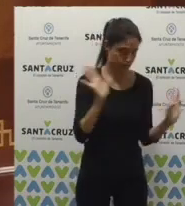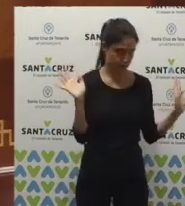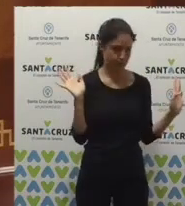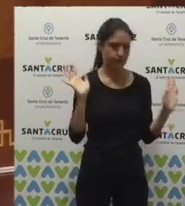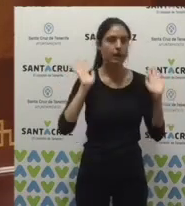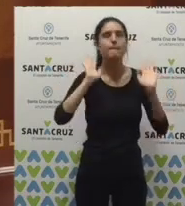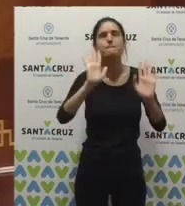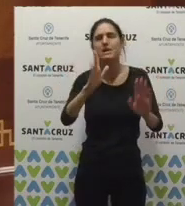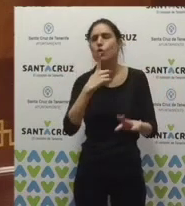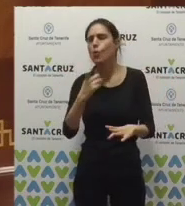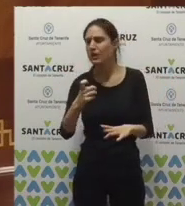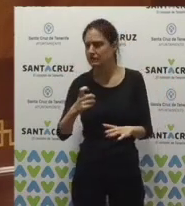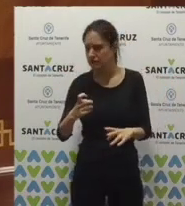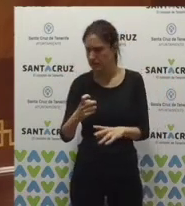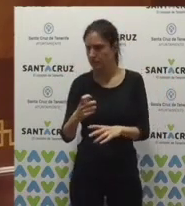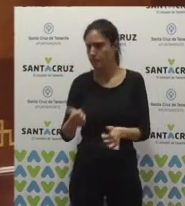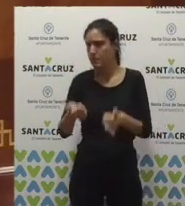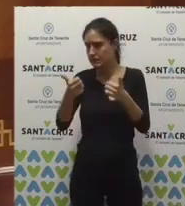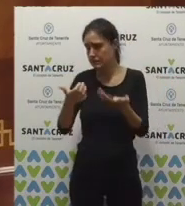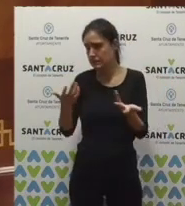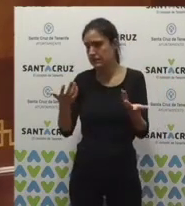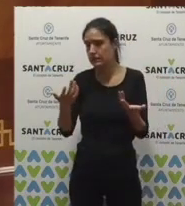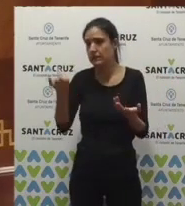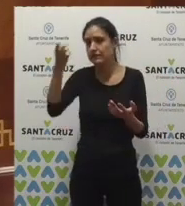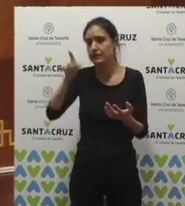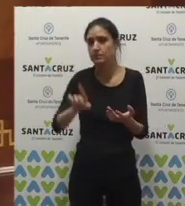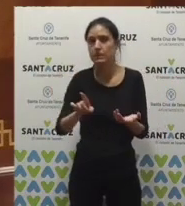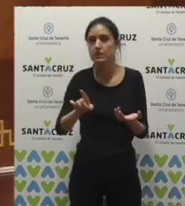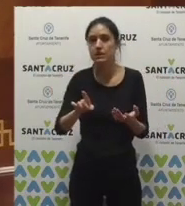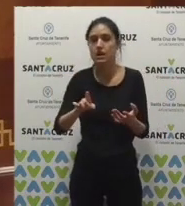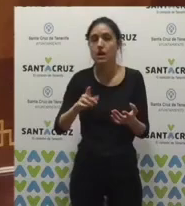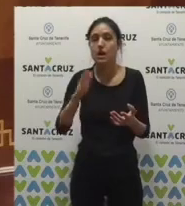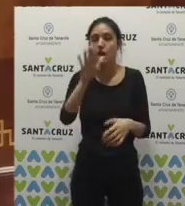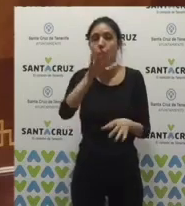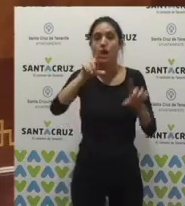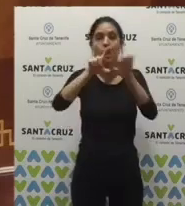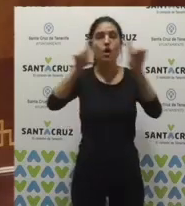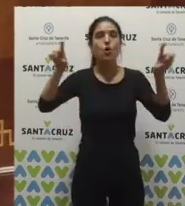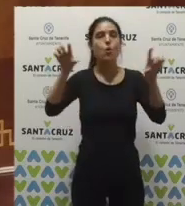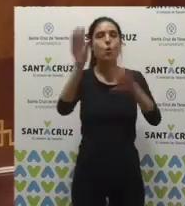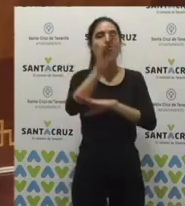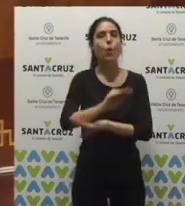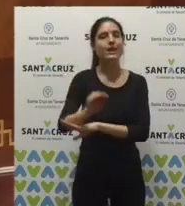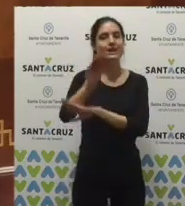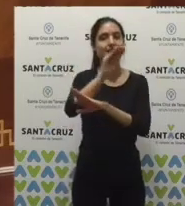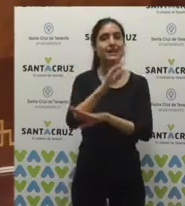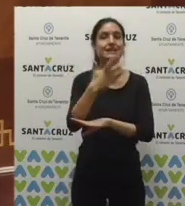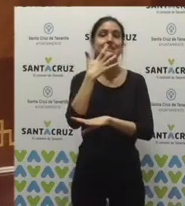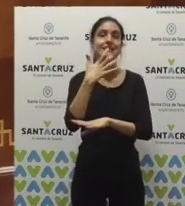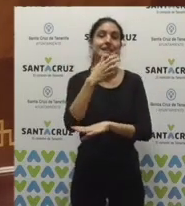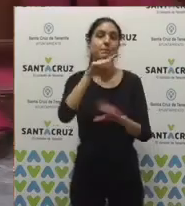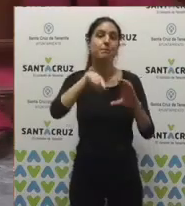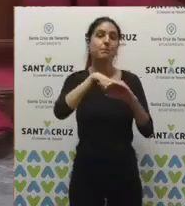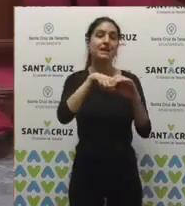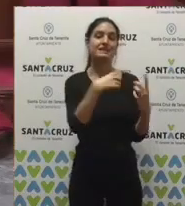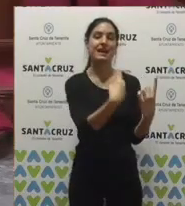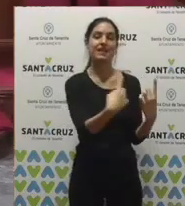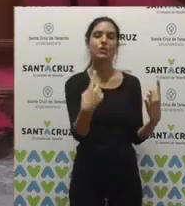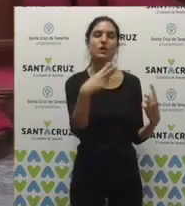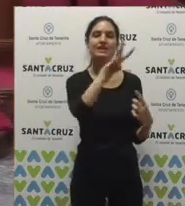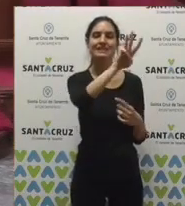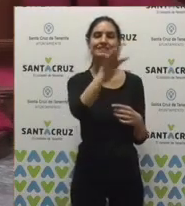más con los cálculos que hace doña matilde encontrar guarderías que me pudieran aceptar a los niños por 350 euros al mes que con